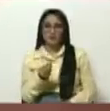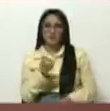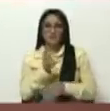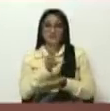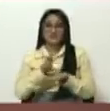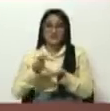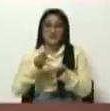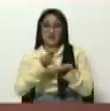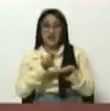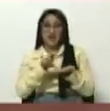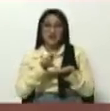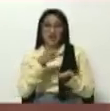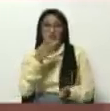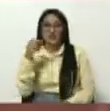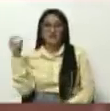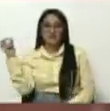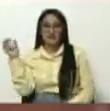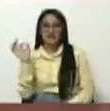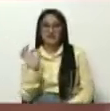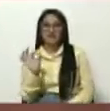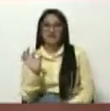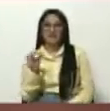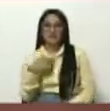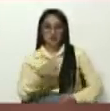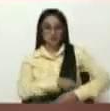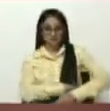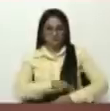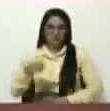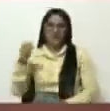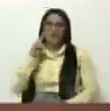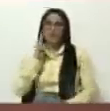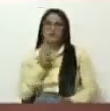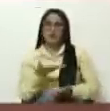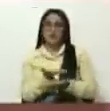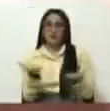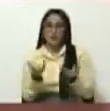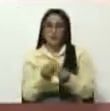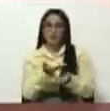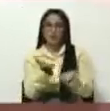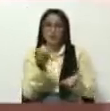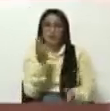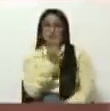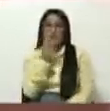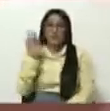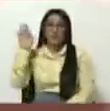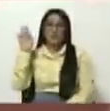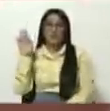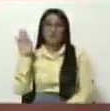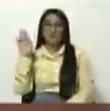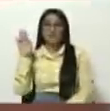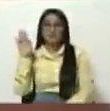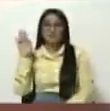Bicentenaria 200. Yo voy a desenvainar la espada de Bolívar con ustedes y a jurar.